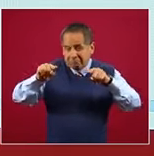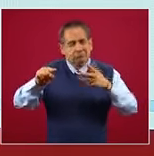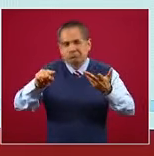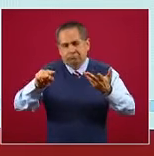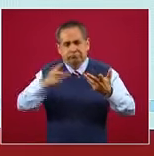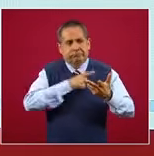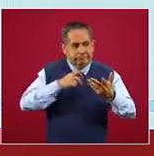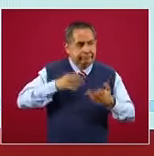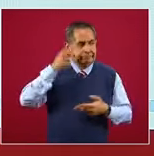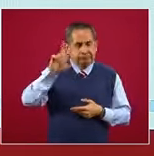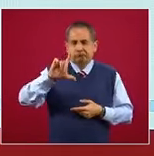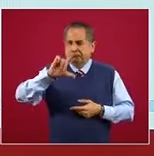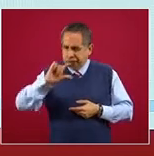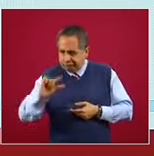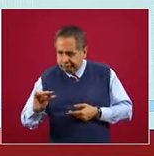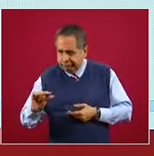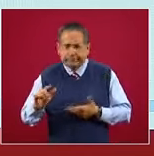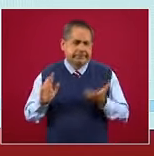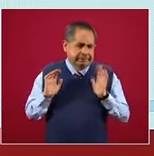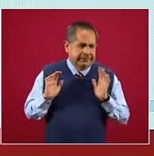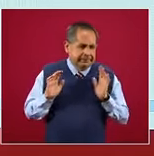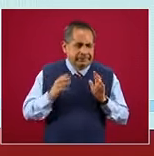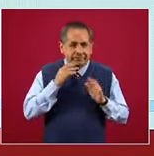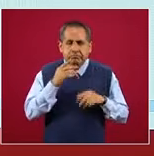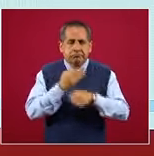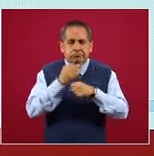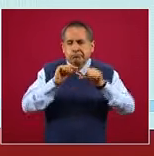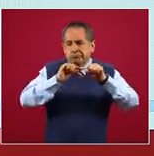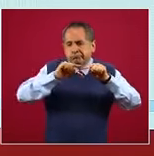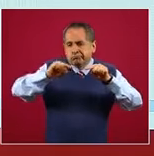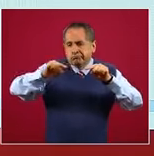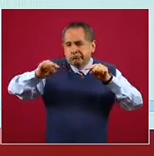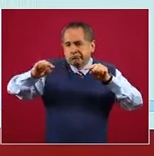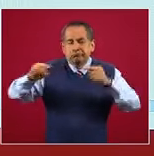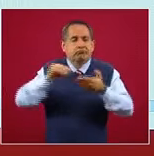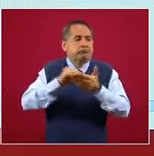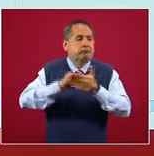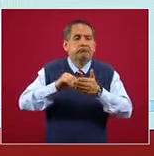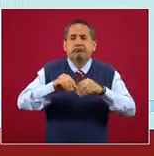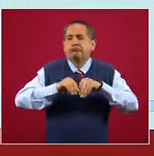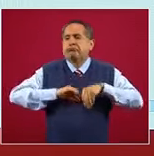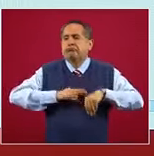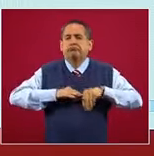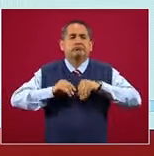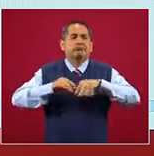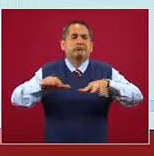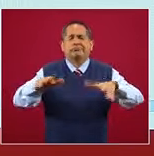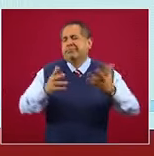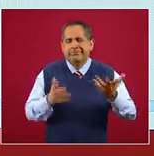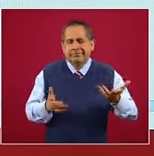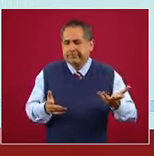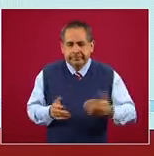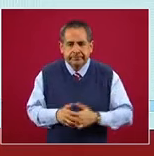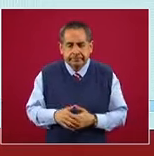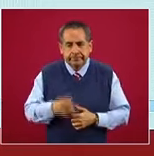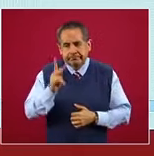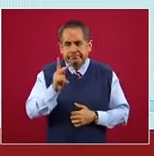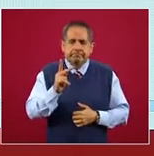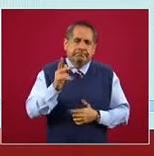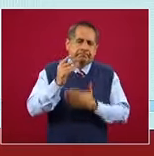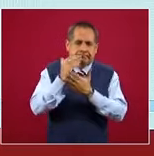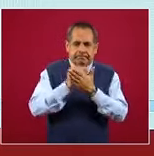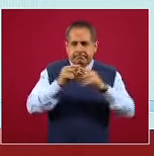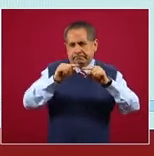casos diariamente o en este caso semanalmente, la epidemia está activa. Pero es